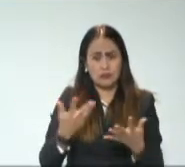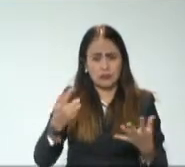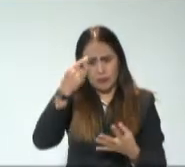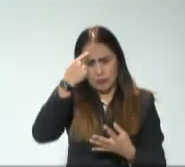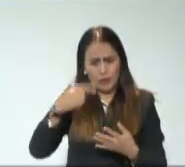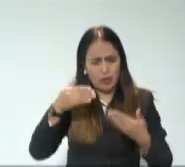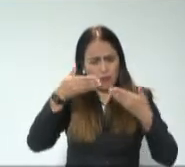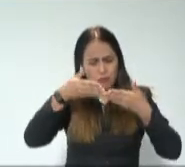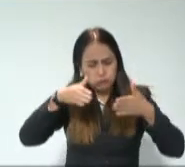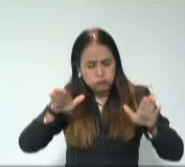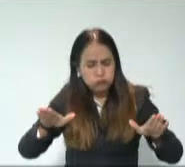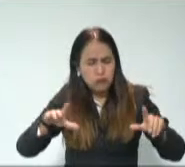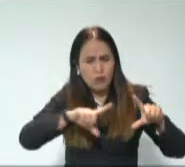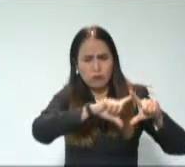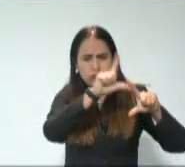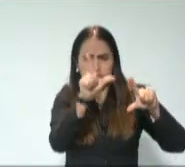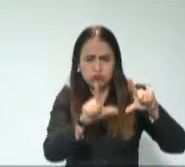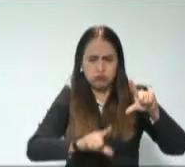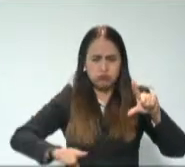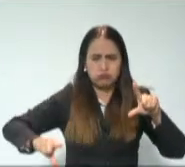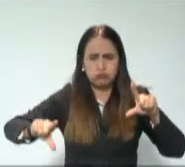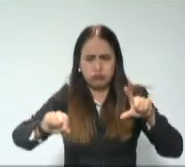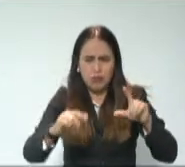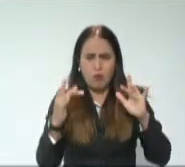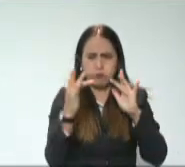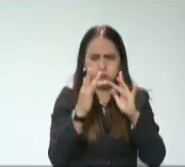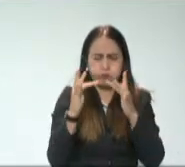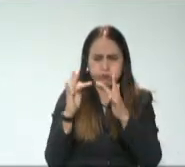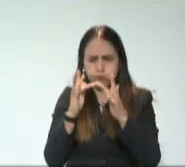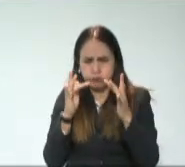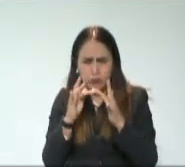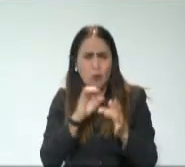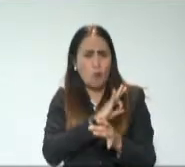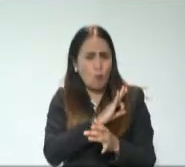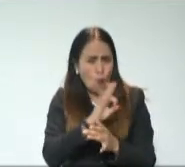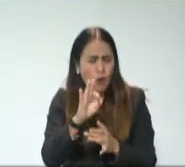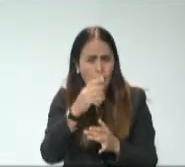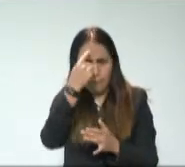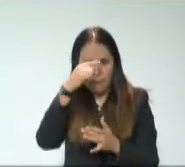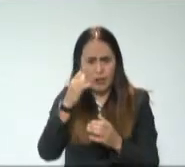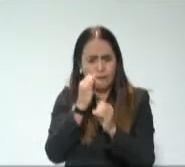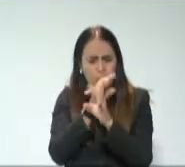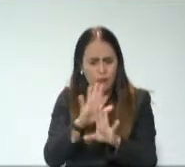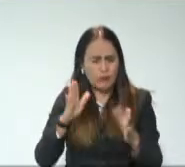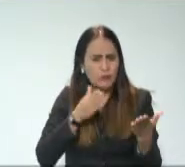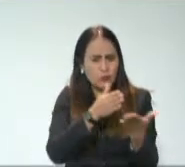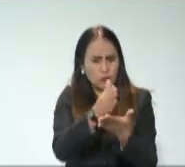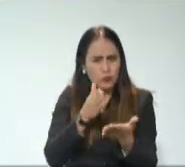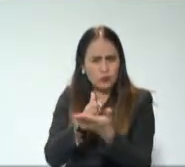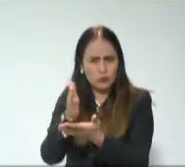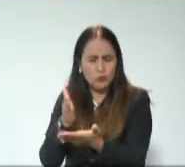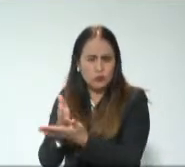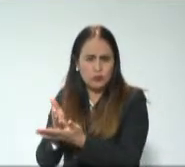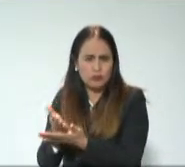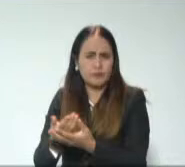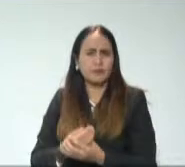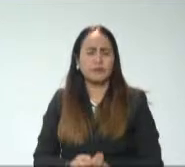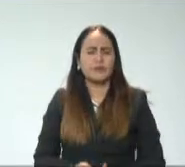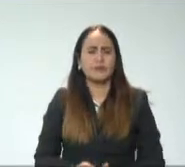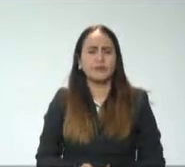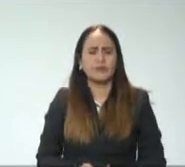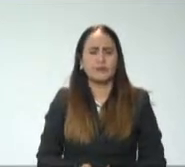cobertura total en el territorio nacional de acceso a la información a través de